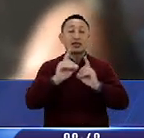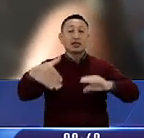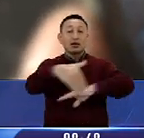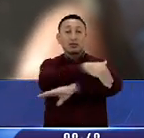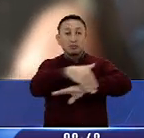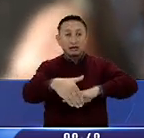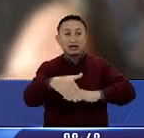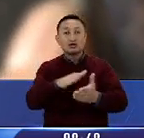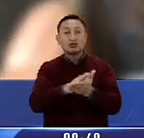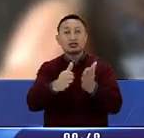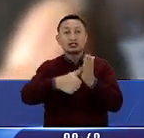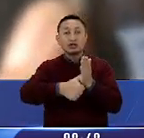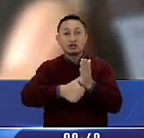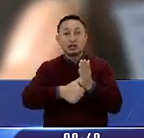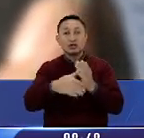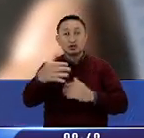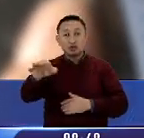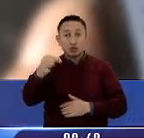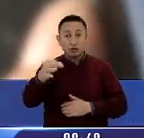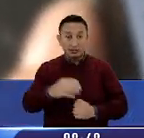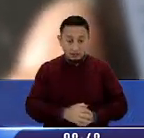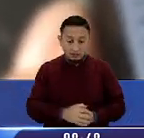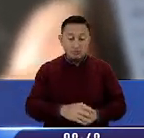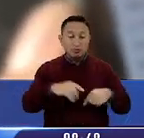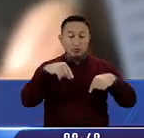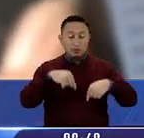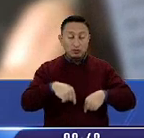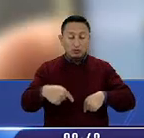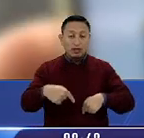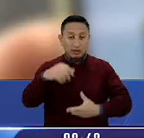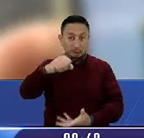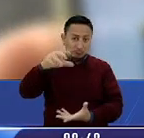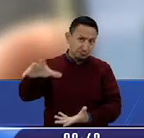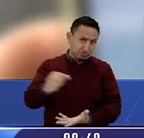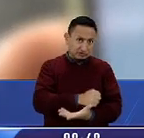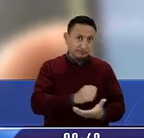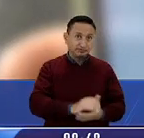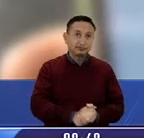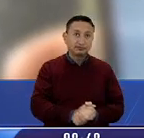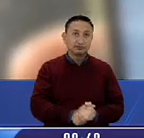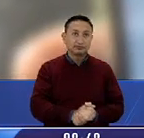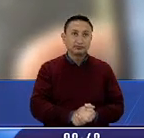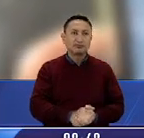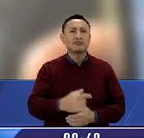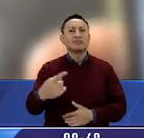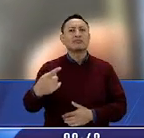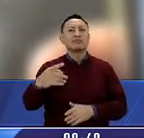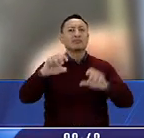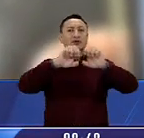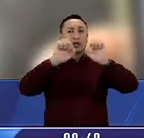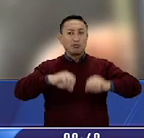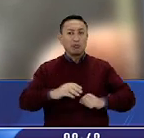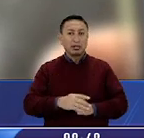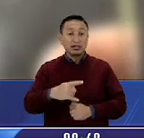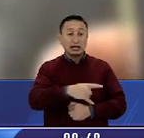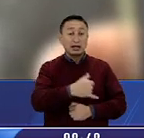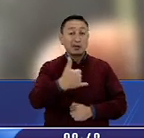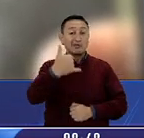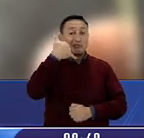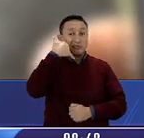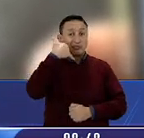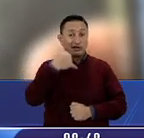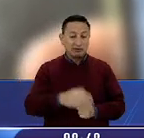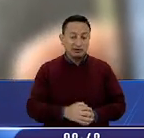de la cédula y demás documentación para poder retirar las maletas. Inmediatamente la presunta empresa de courier se comunicó con él